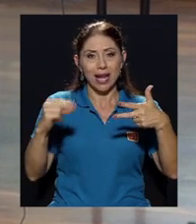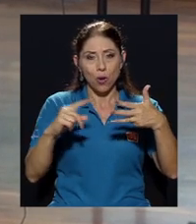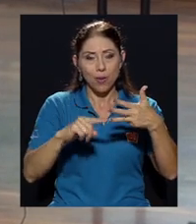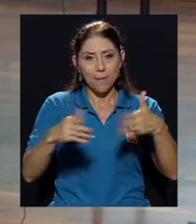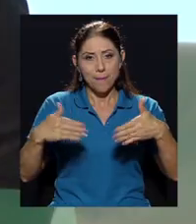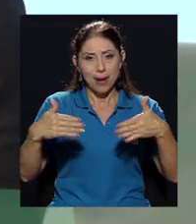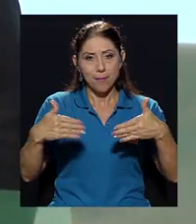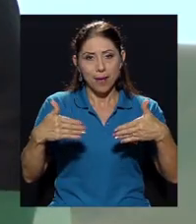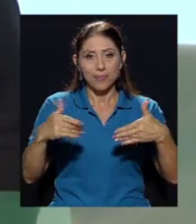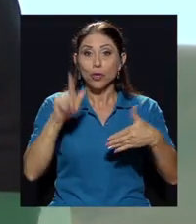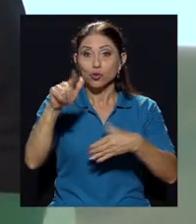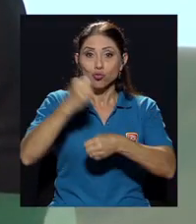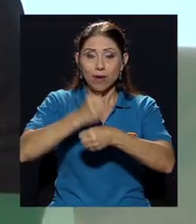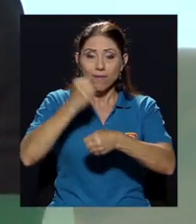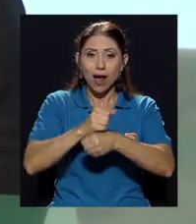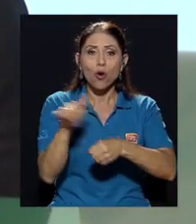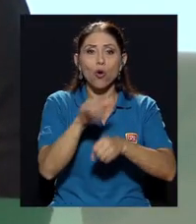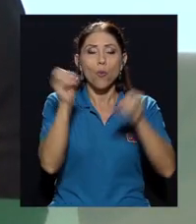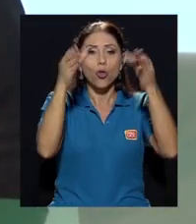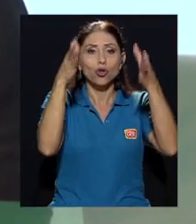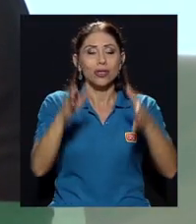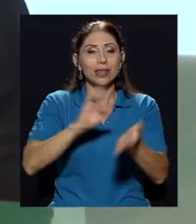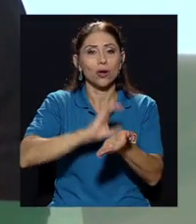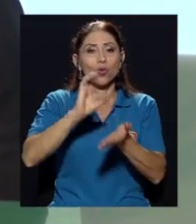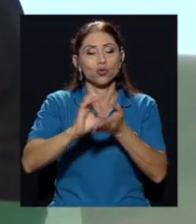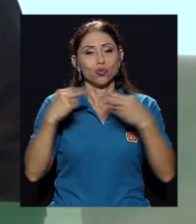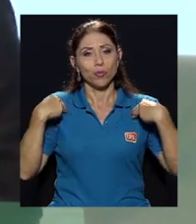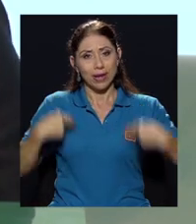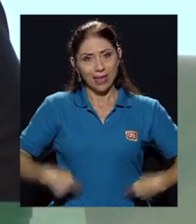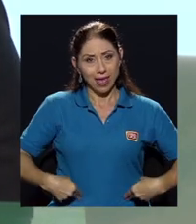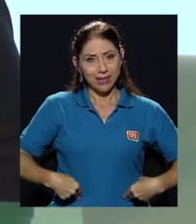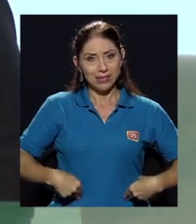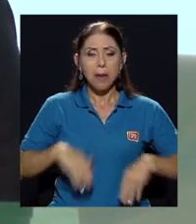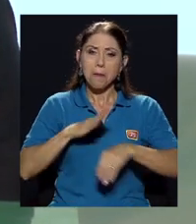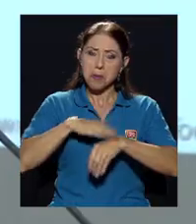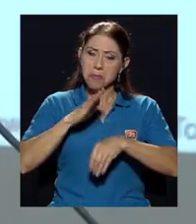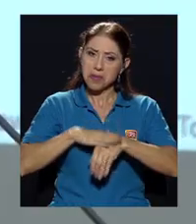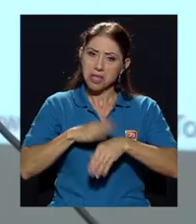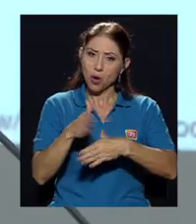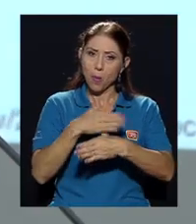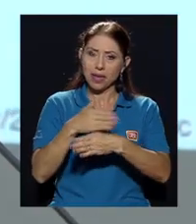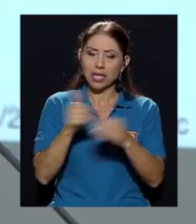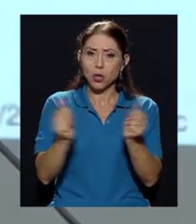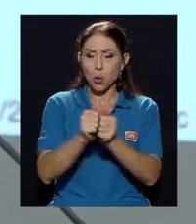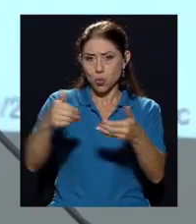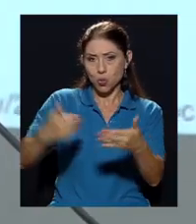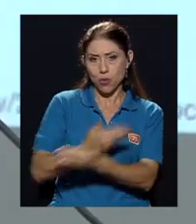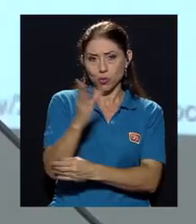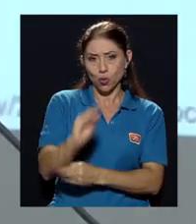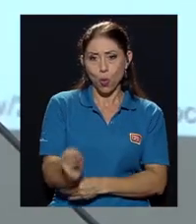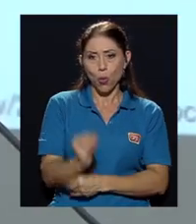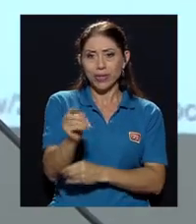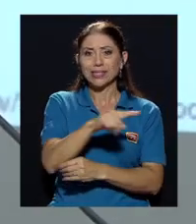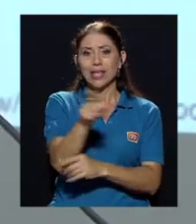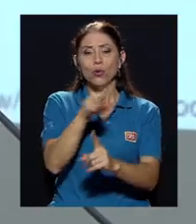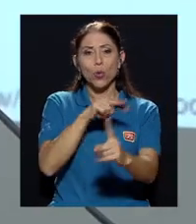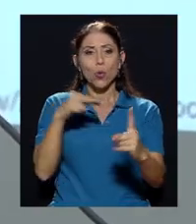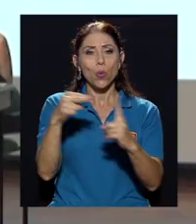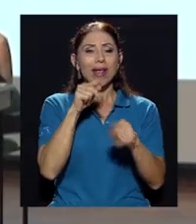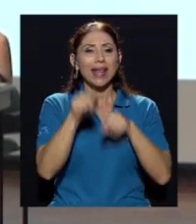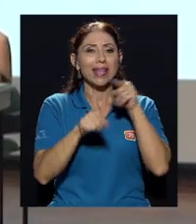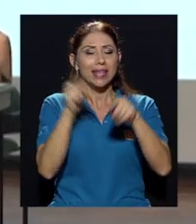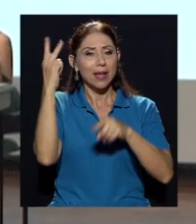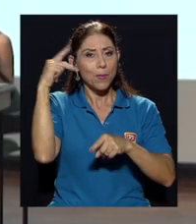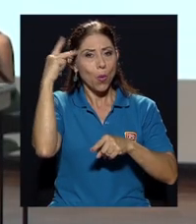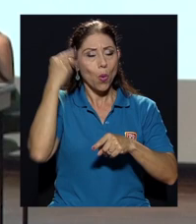como docente en los cursos de humanidades le permite compartir con los jóvenes de recién ingreso una visión más crítica y política de la